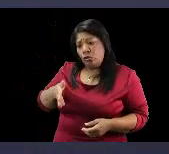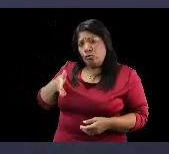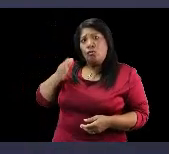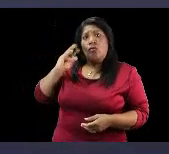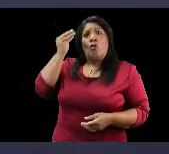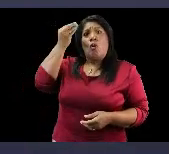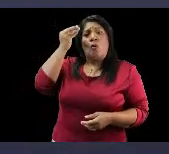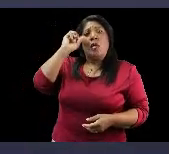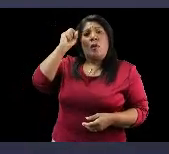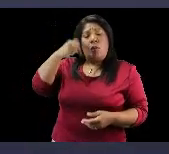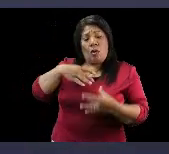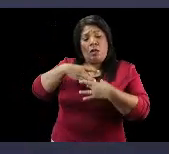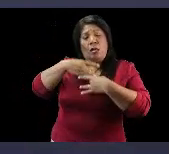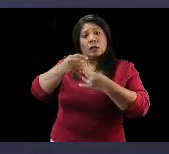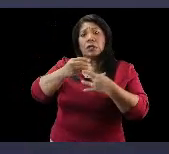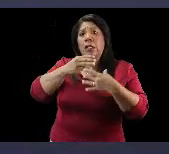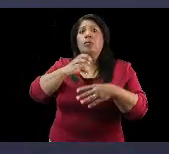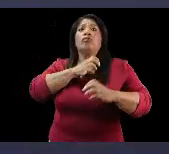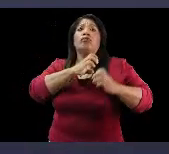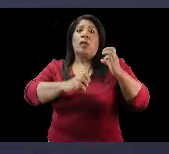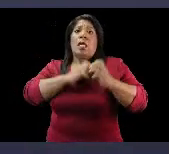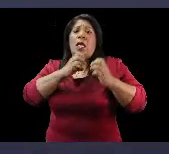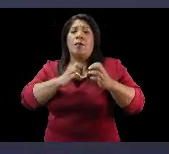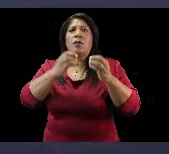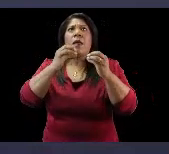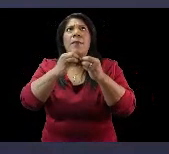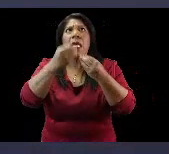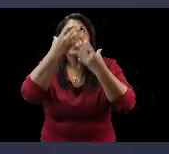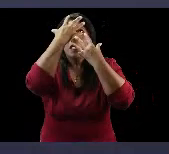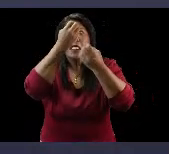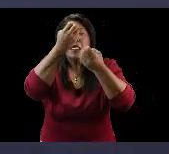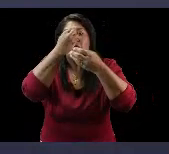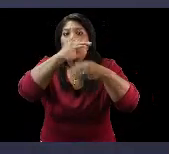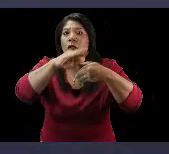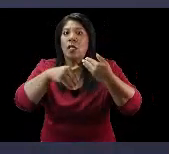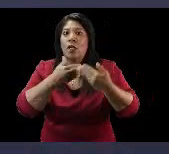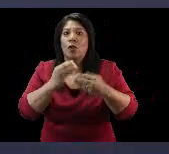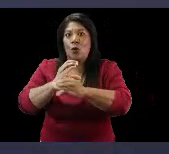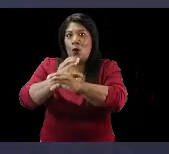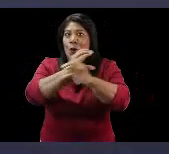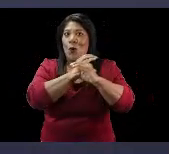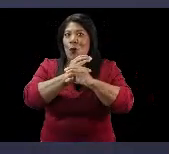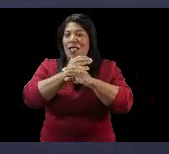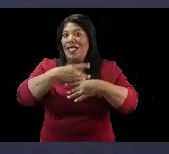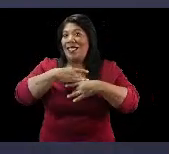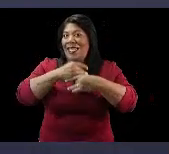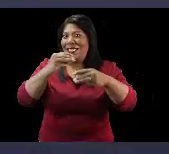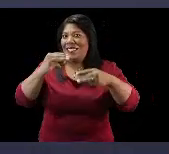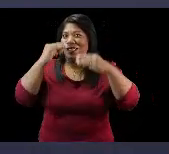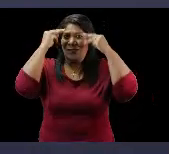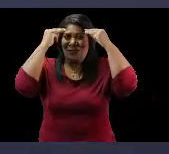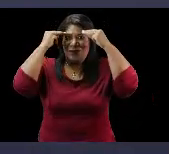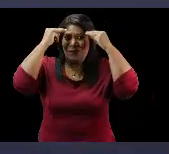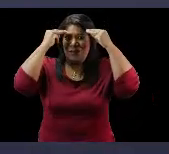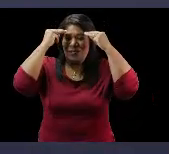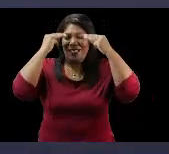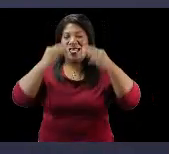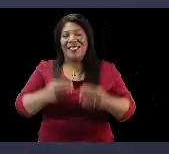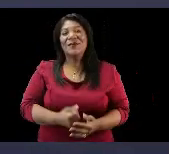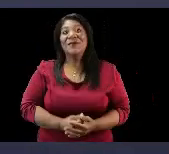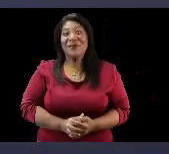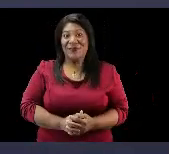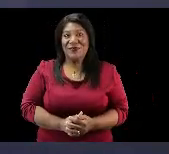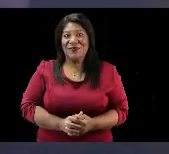más, y también tener mucho más información de lo que ahora estamos todos cuidando, también de la salud mental.